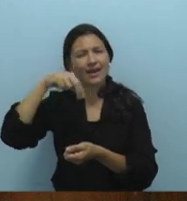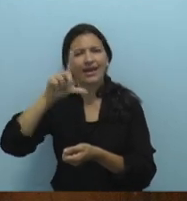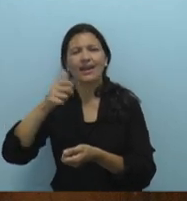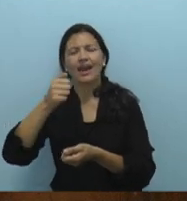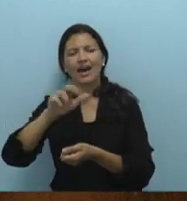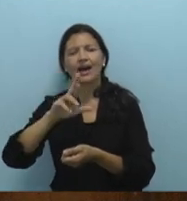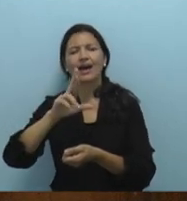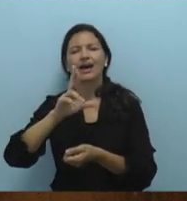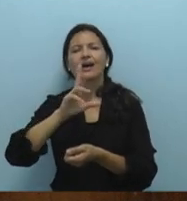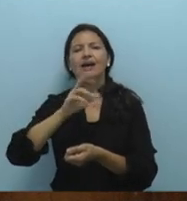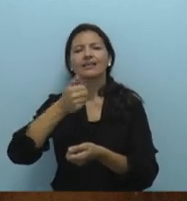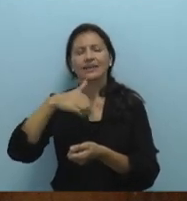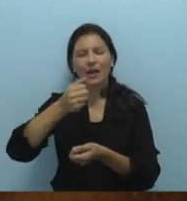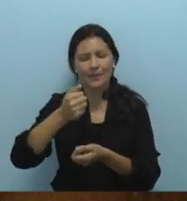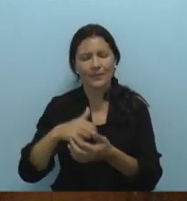Gastón Gori.